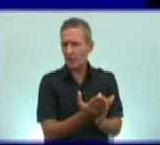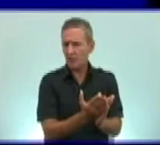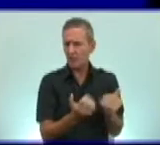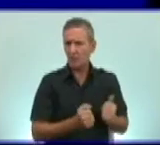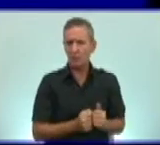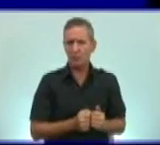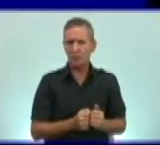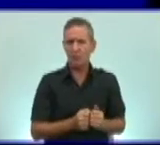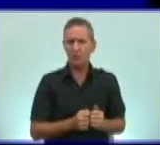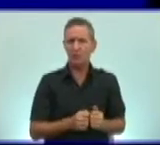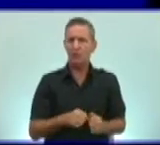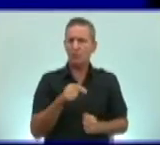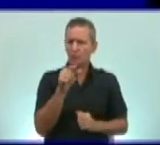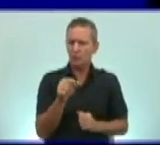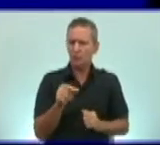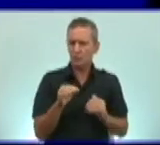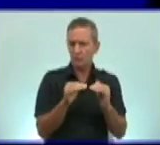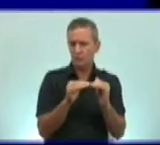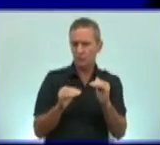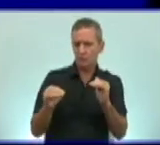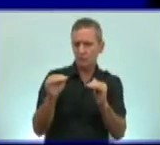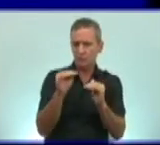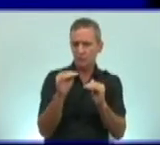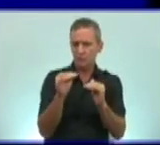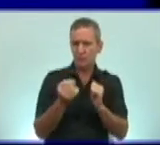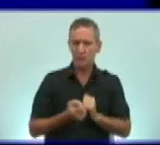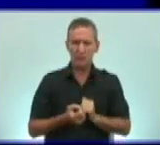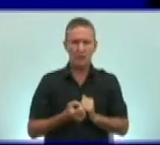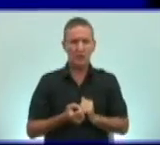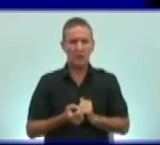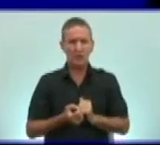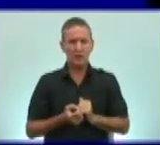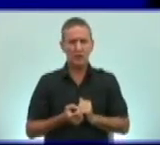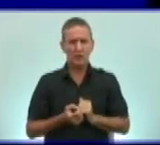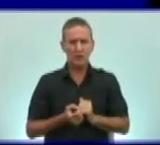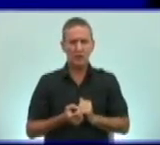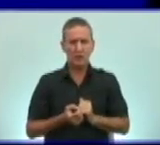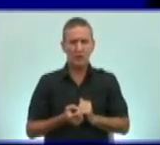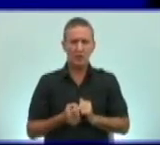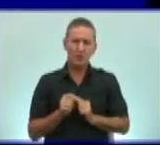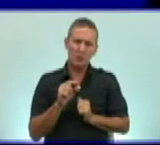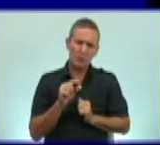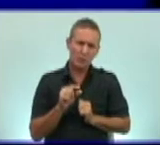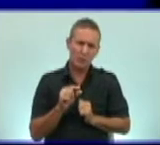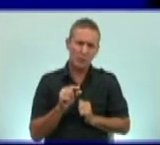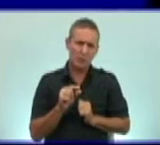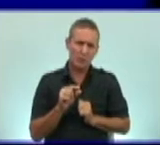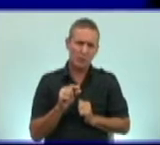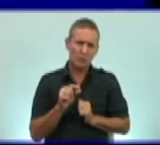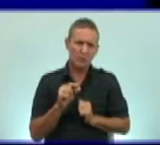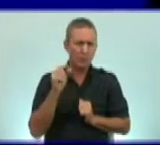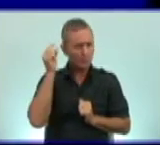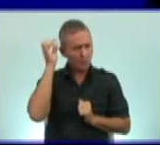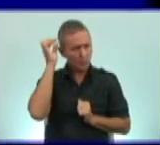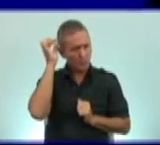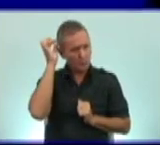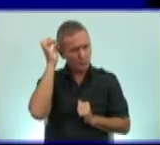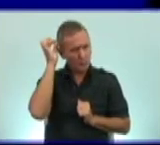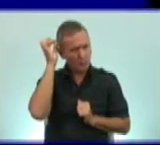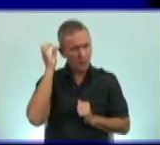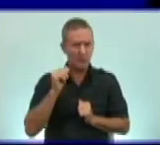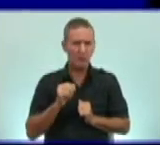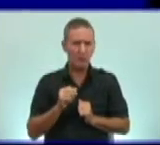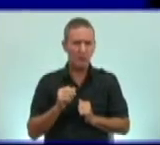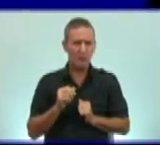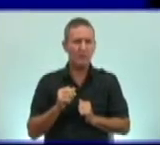bibliografías, son personas mayores, con muchas canas o con muy poco pelo, pero es bueno recordar